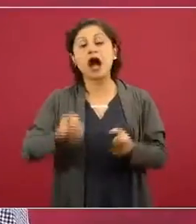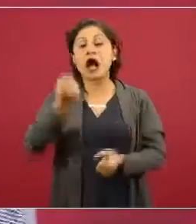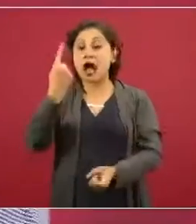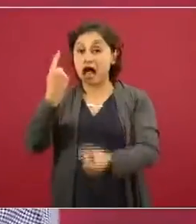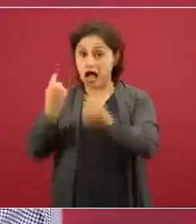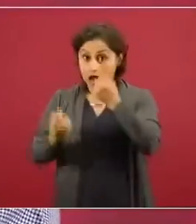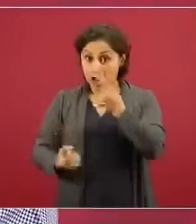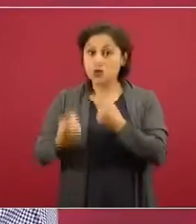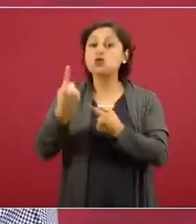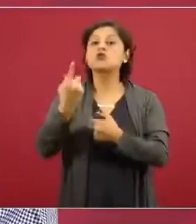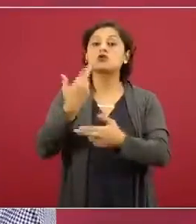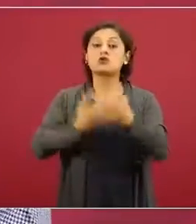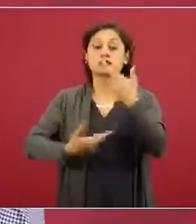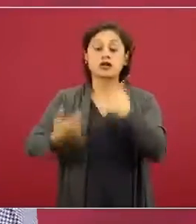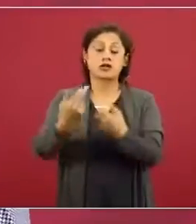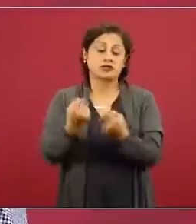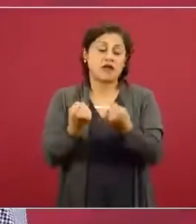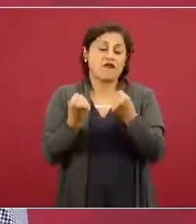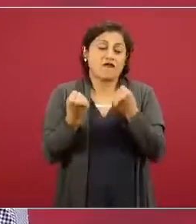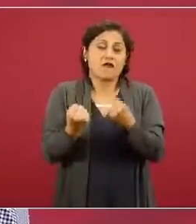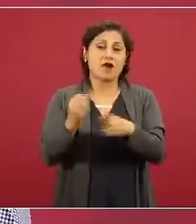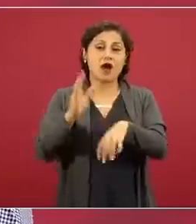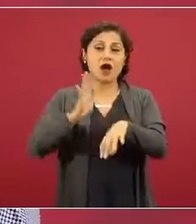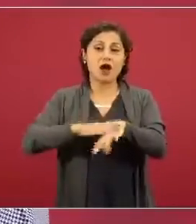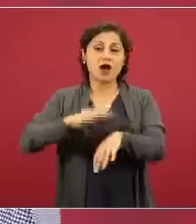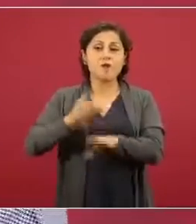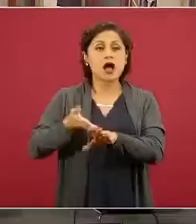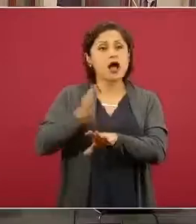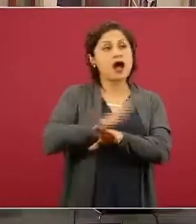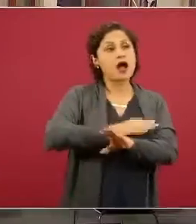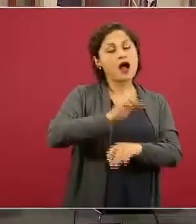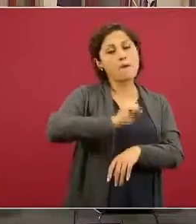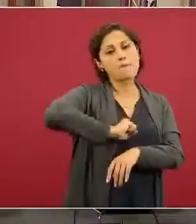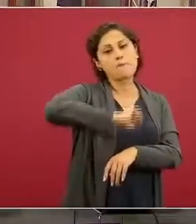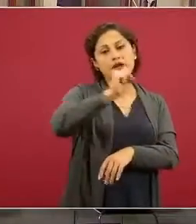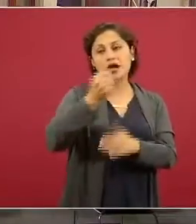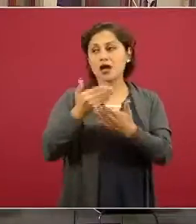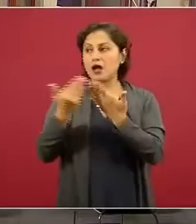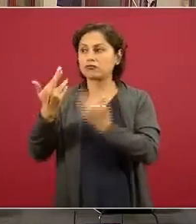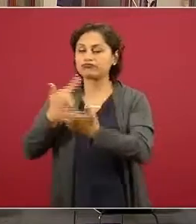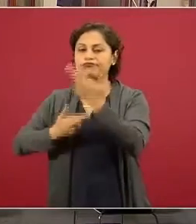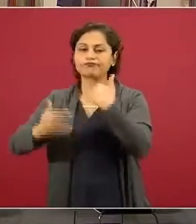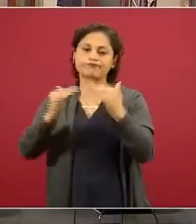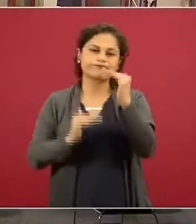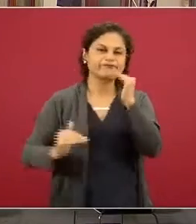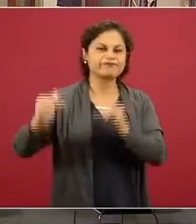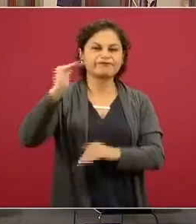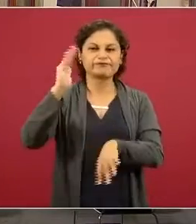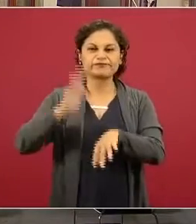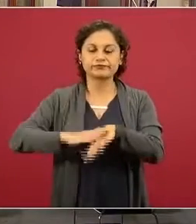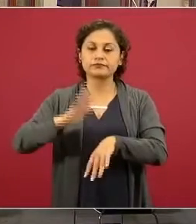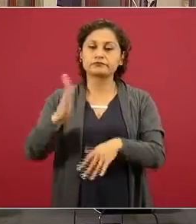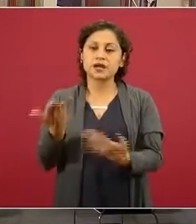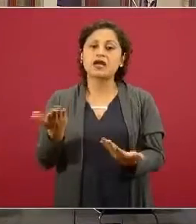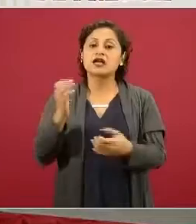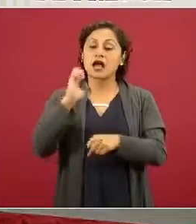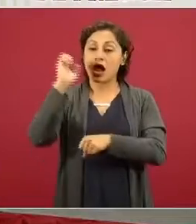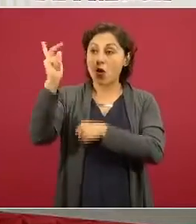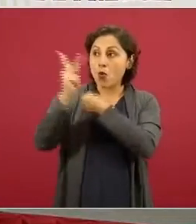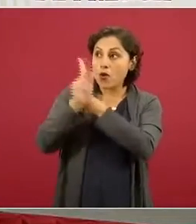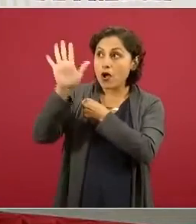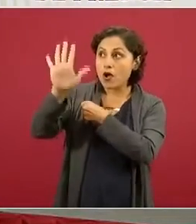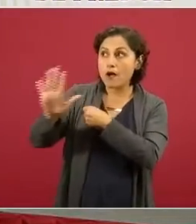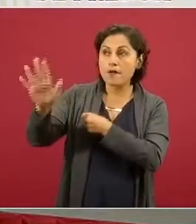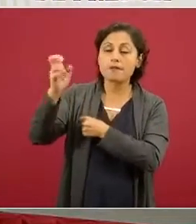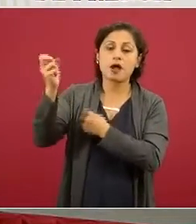este incremento el pico máximo que lograron en algún momento, similar a lo que estamos viendo en los países europeos, ¿no? Digo, tal vez de